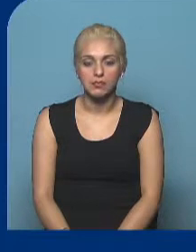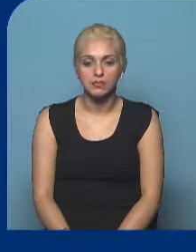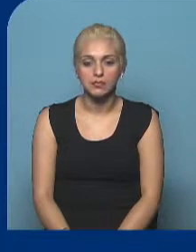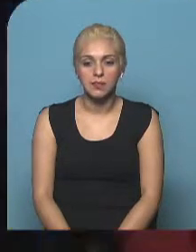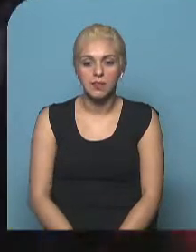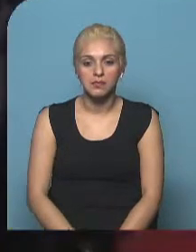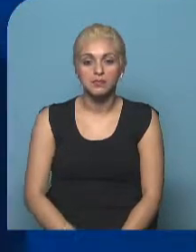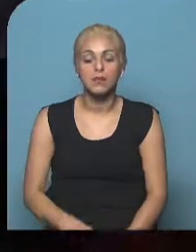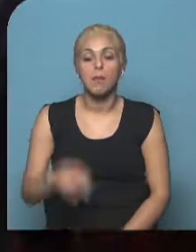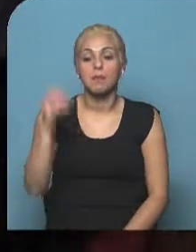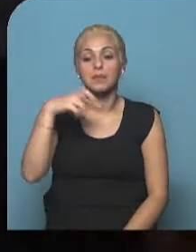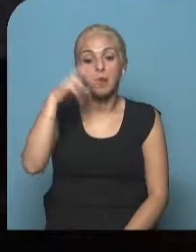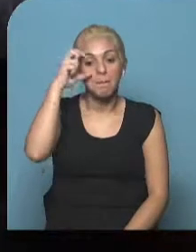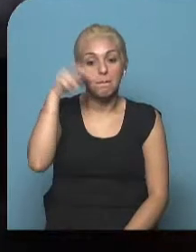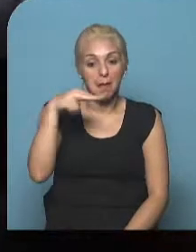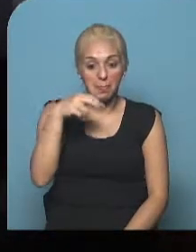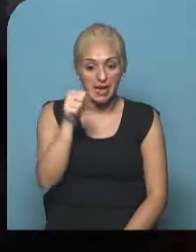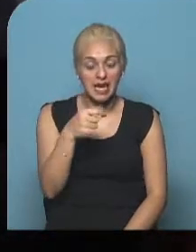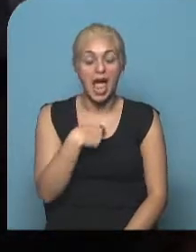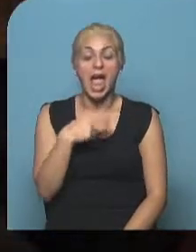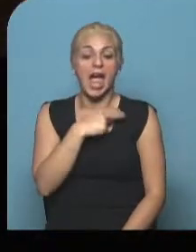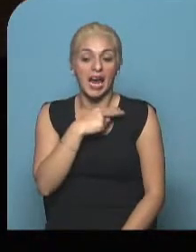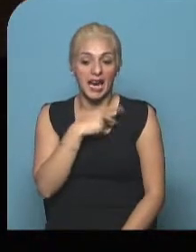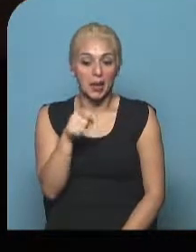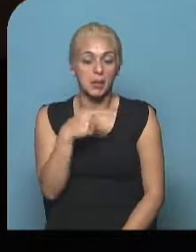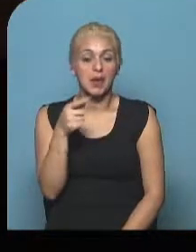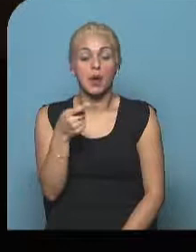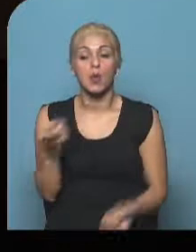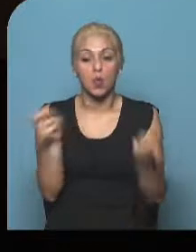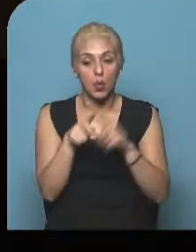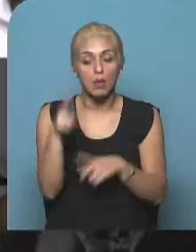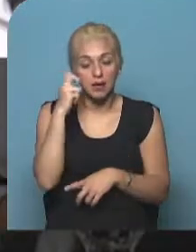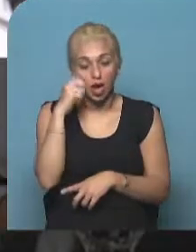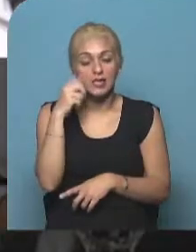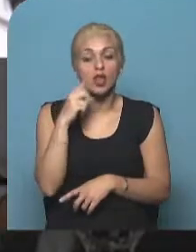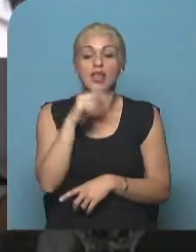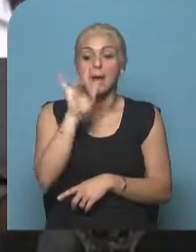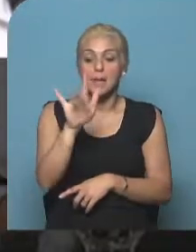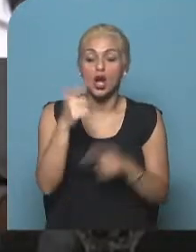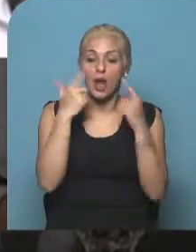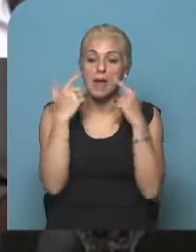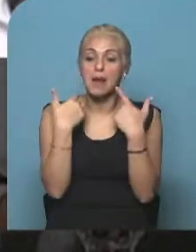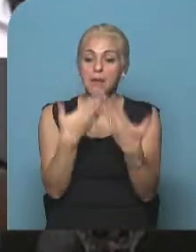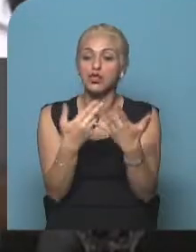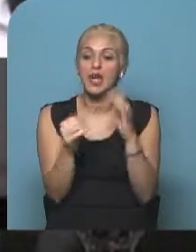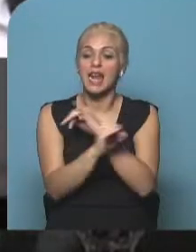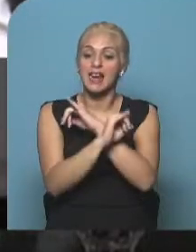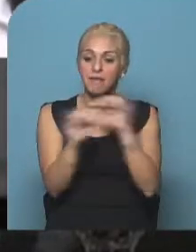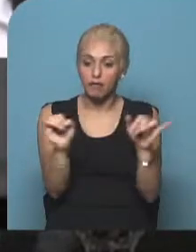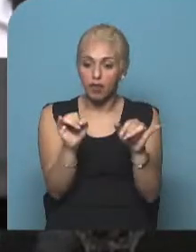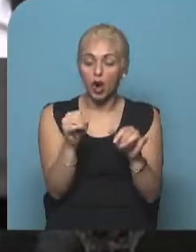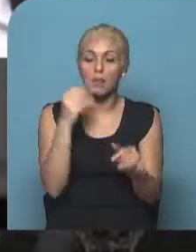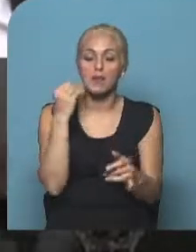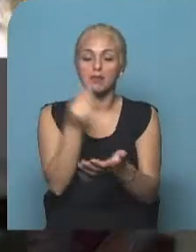Peña en el Senado. El jefe de gabinete volverá al Congreso el miércoles para brindar su informe de gestión ante los